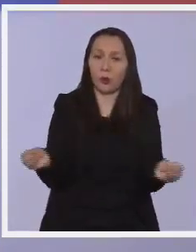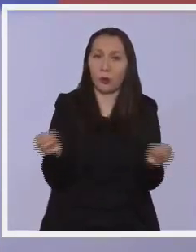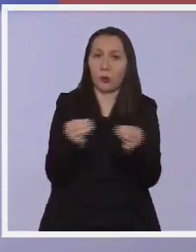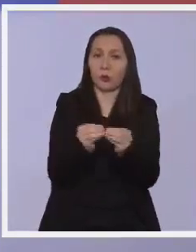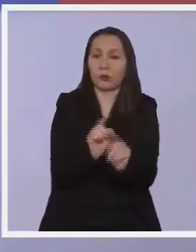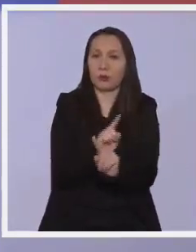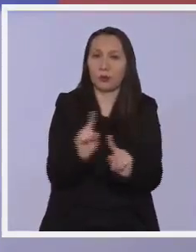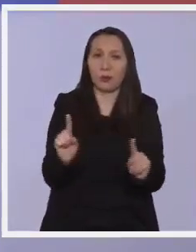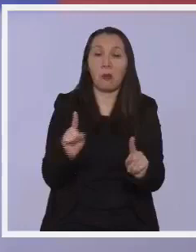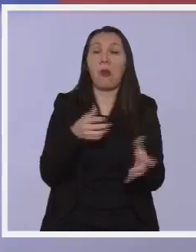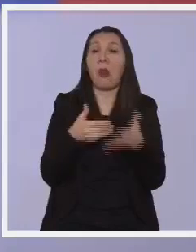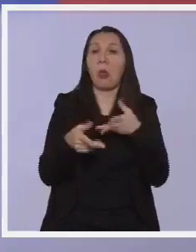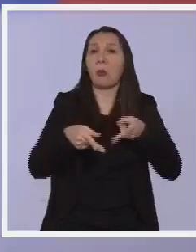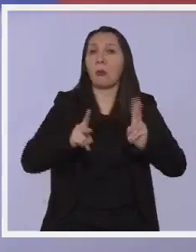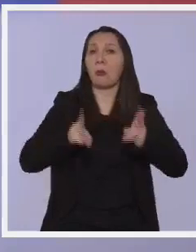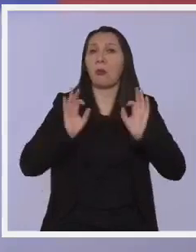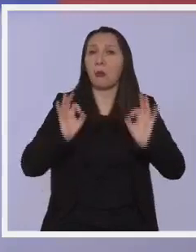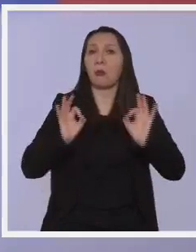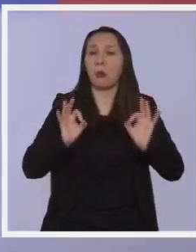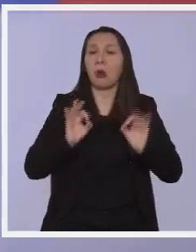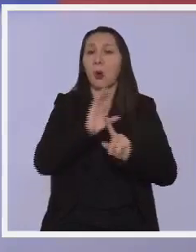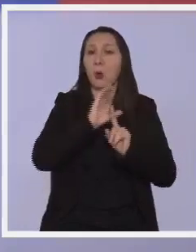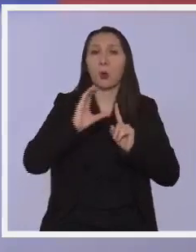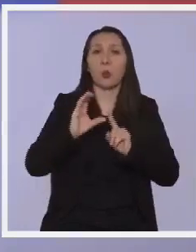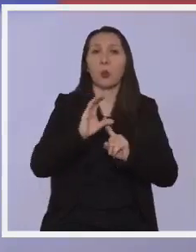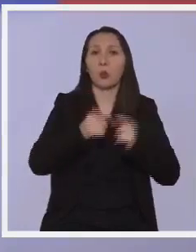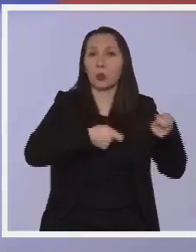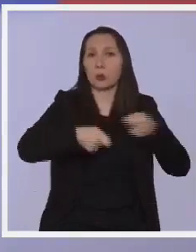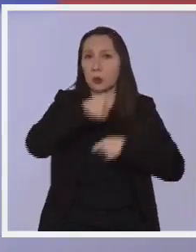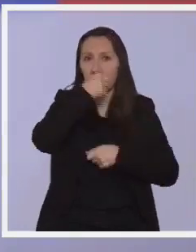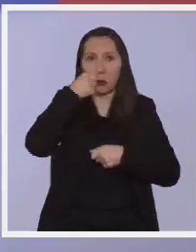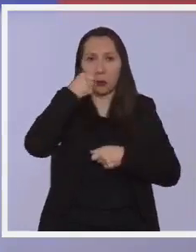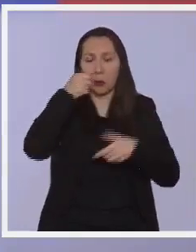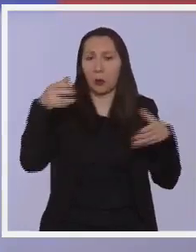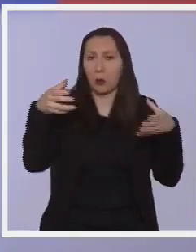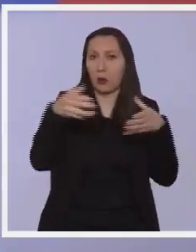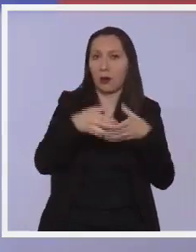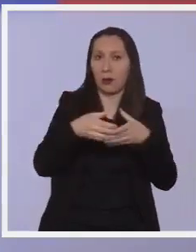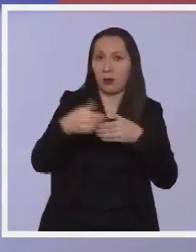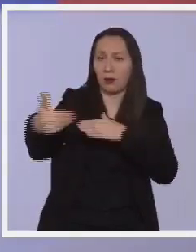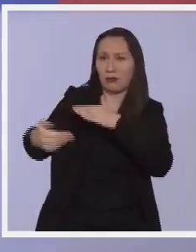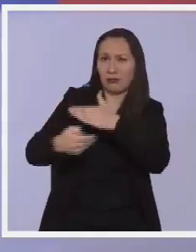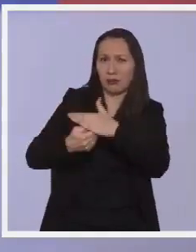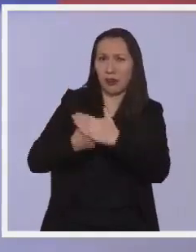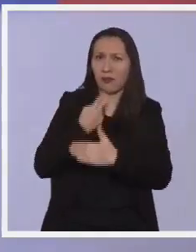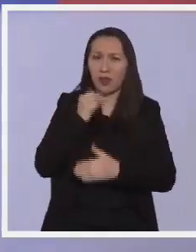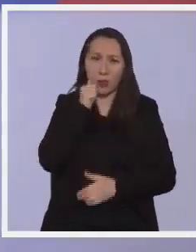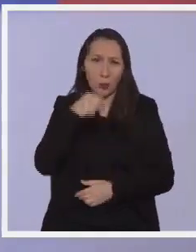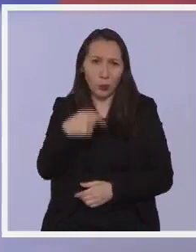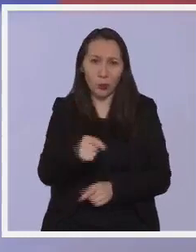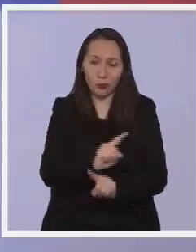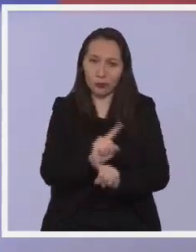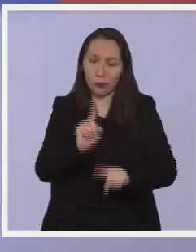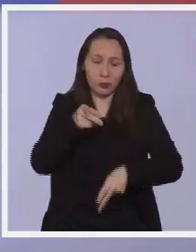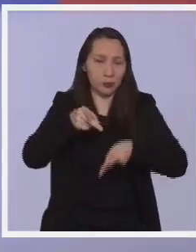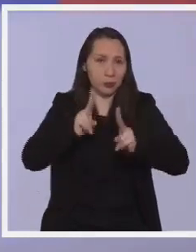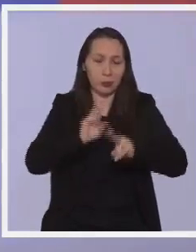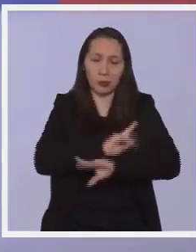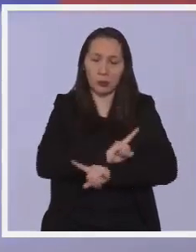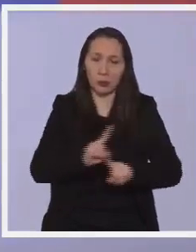No vamos a naturalizar la cultura narco, no vamos a permitir que se inserte en nuestra vida cotidiana. Y